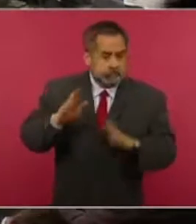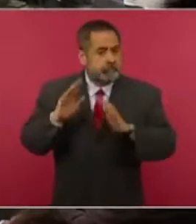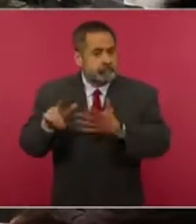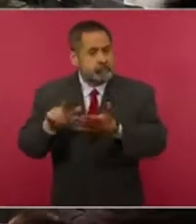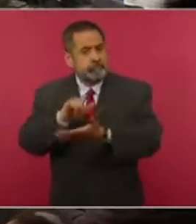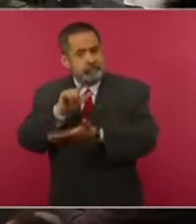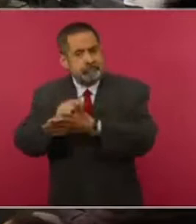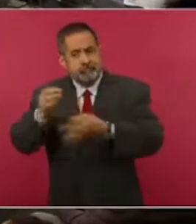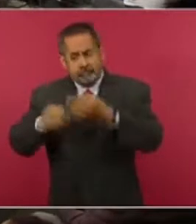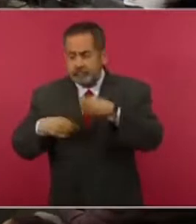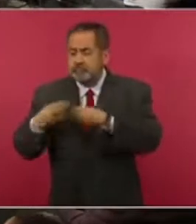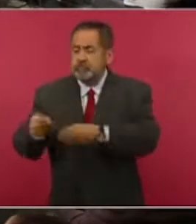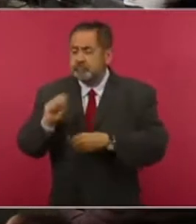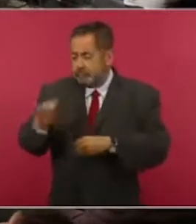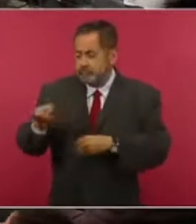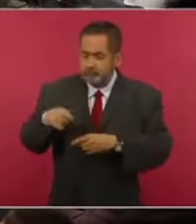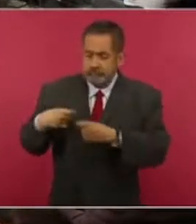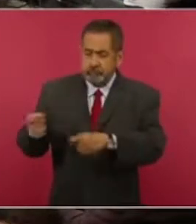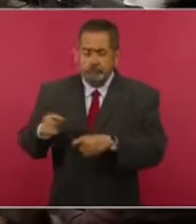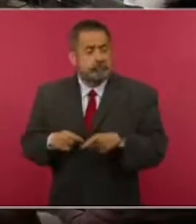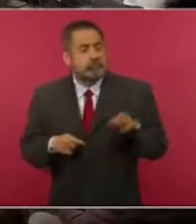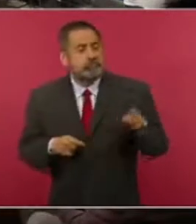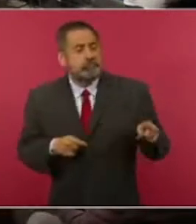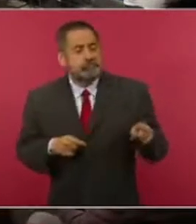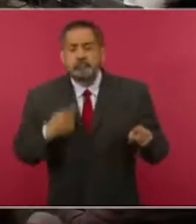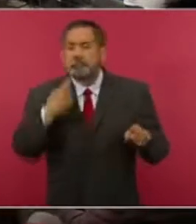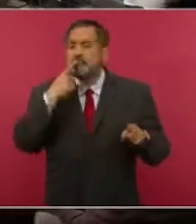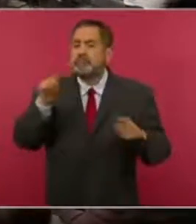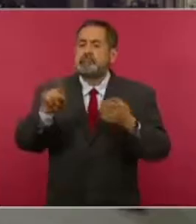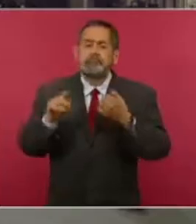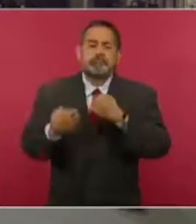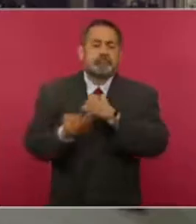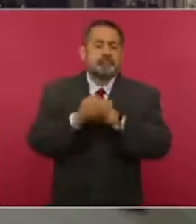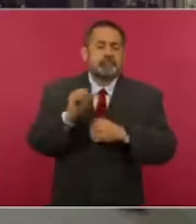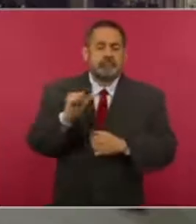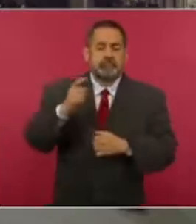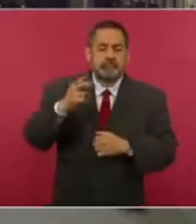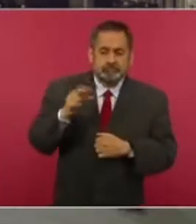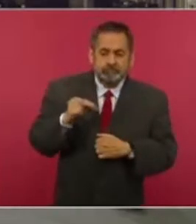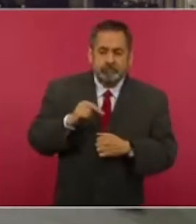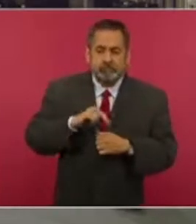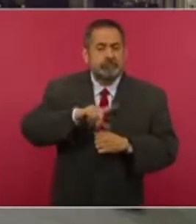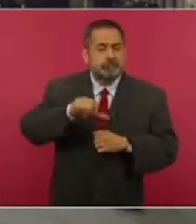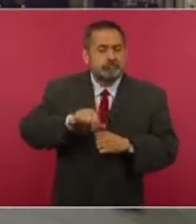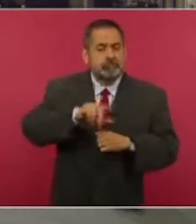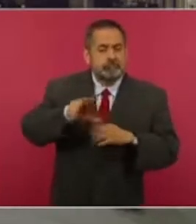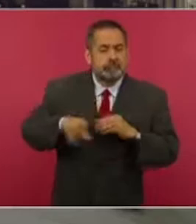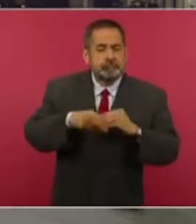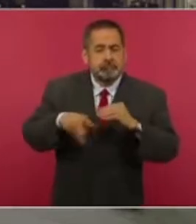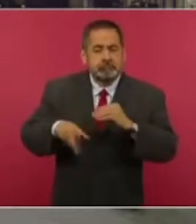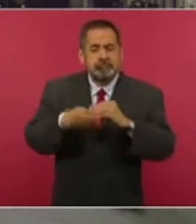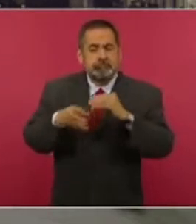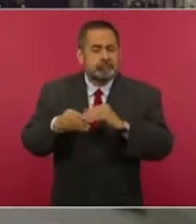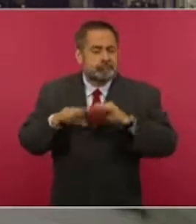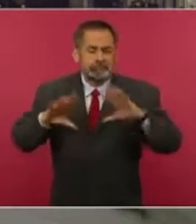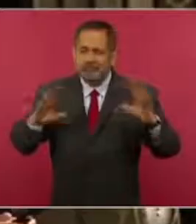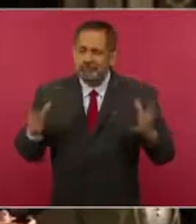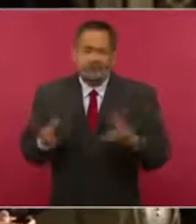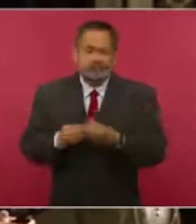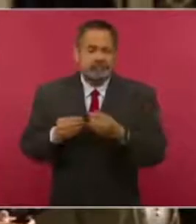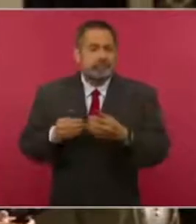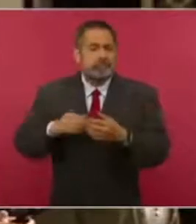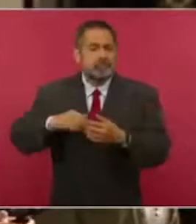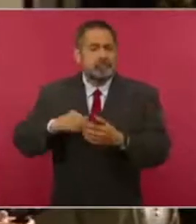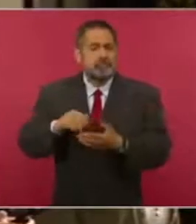favor, pero la exportadora de sal se ha amparado en repetidas ocasiones y solo acumula salarios caídos, y esto en suma,